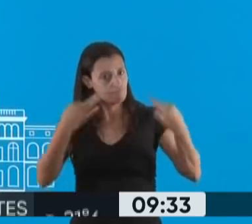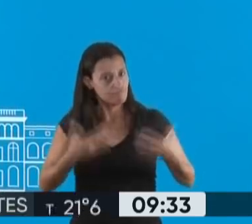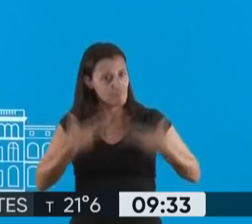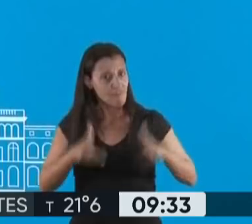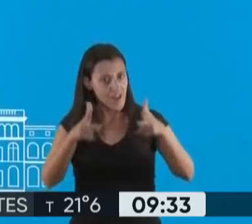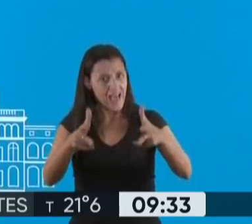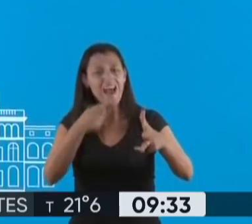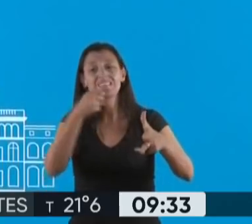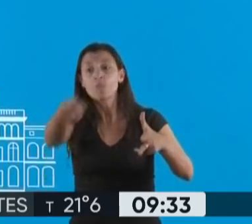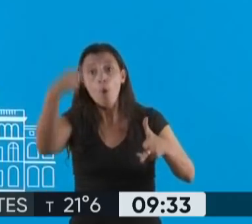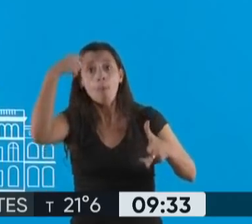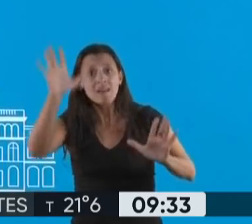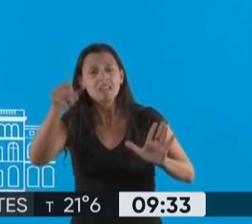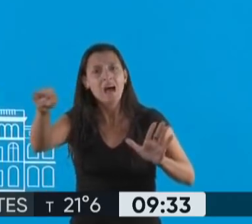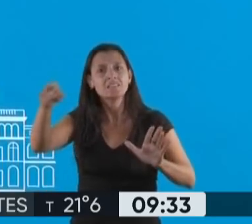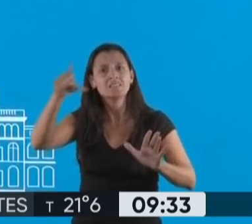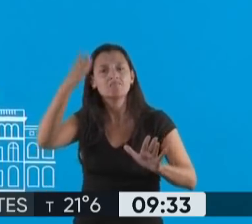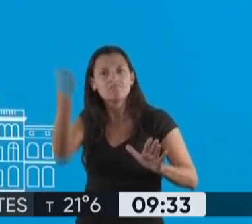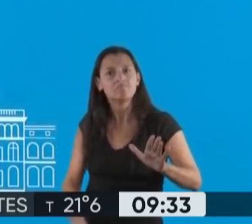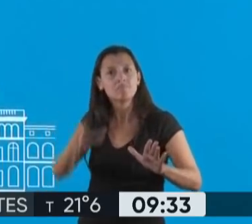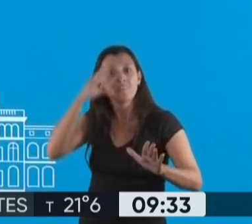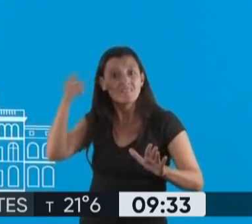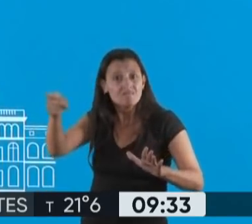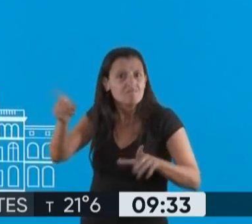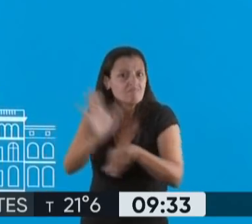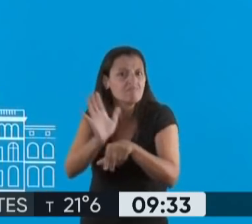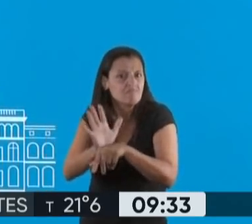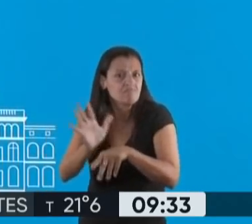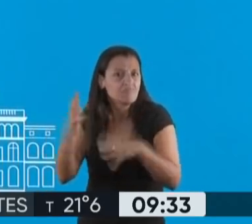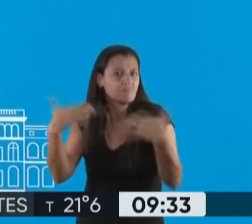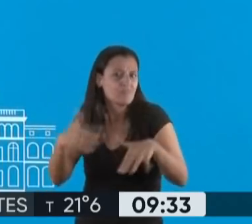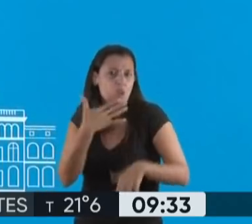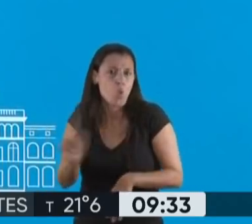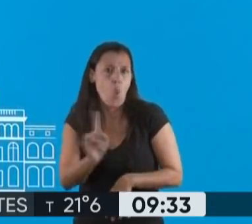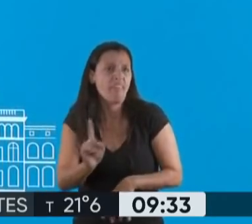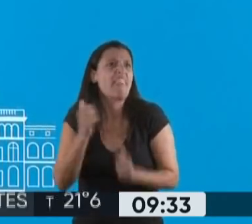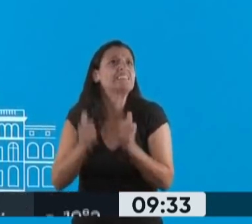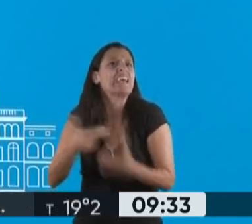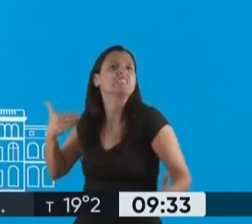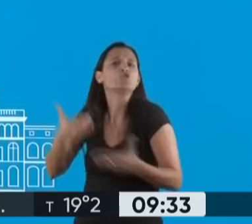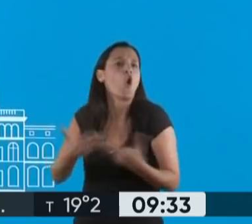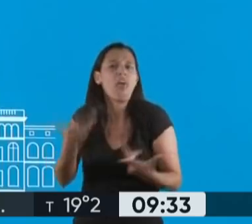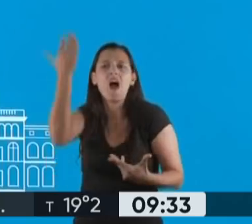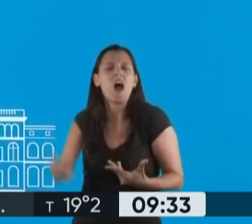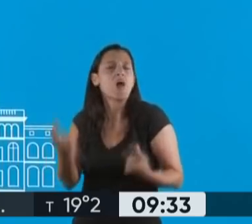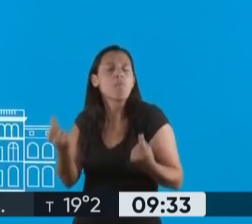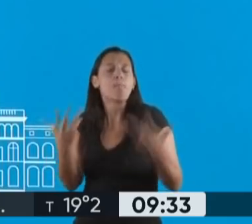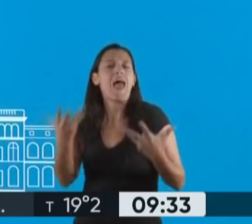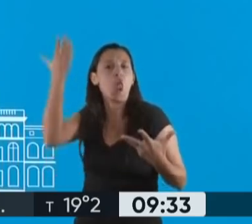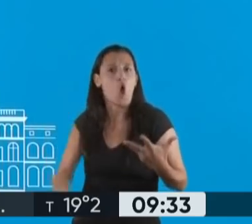usted cree que el espacio de la vicepresidenta es el espacio de Juan Grabois, tiene poca dimensión histórica de lo que significa la vicepresidenta en la Argentina.